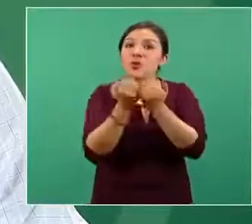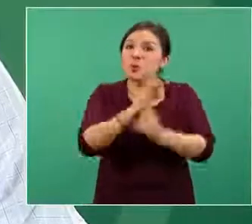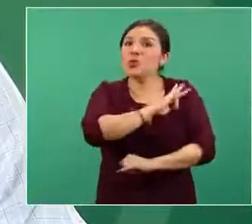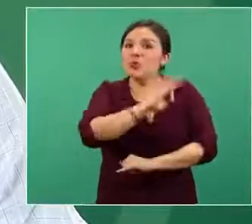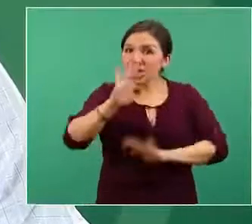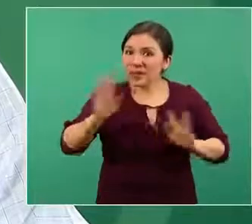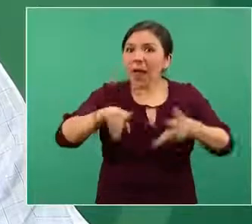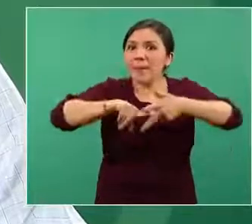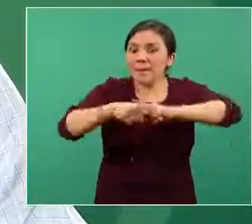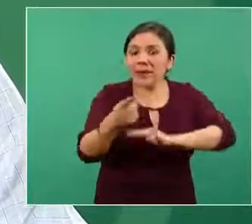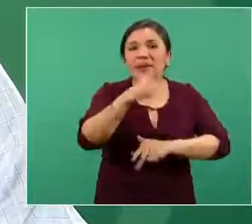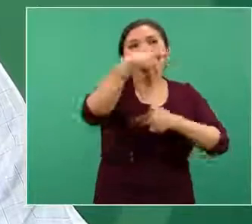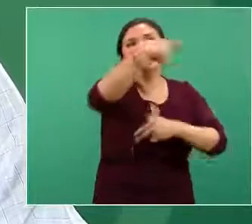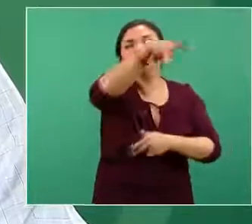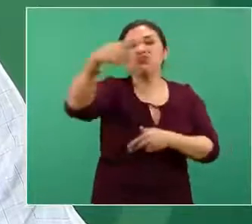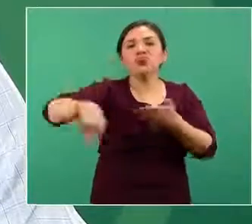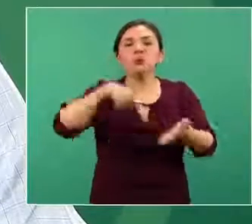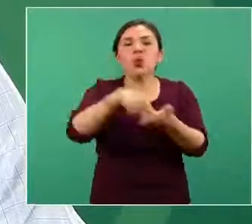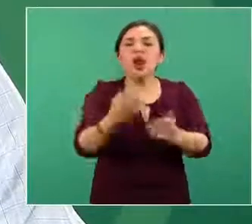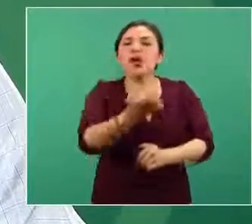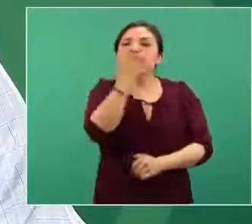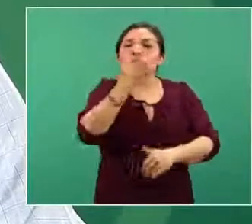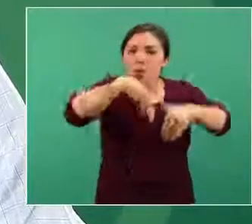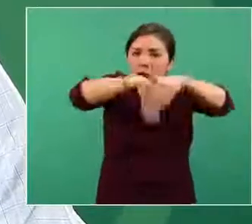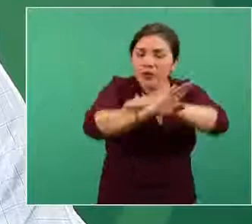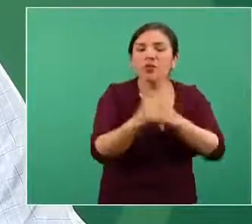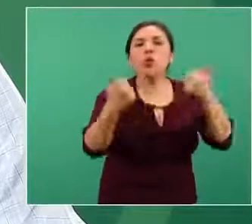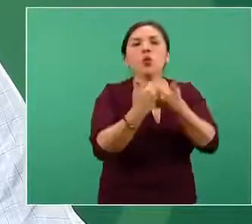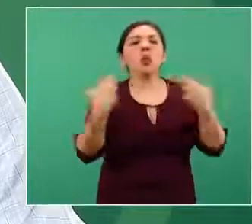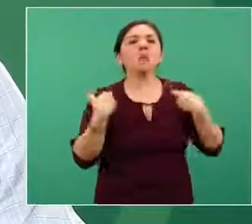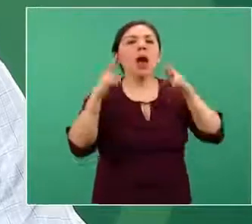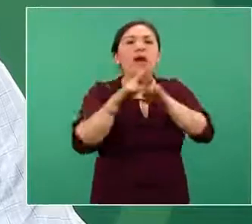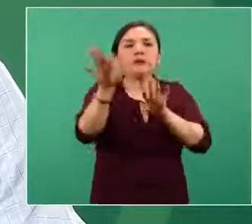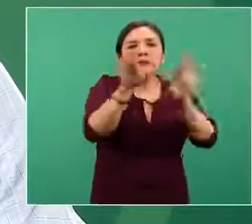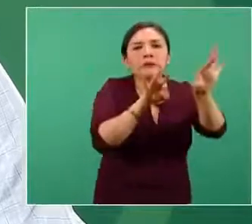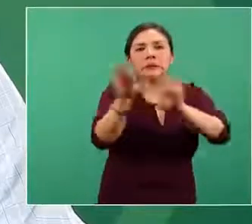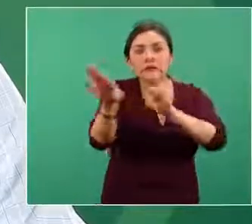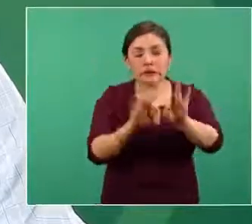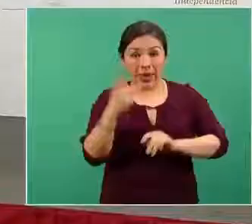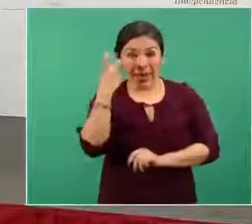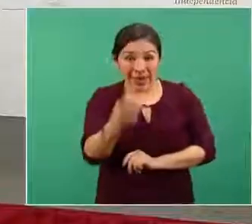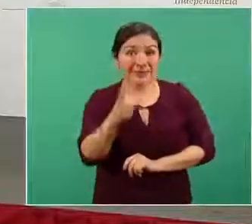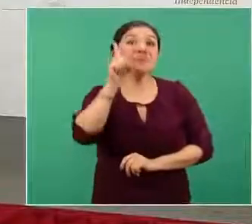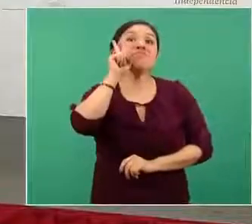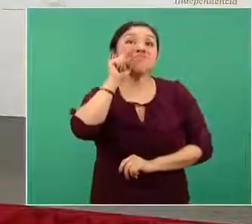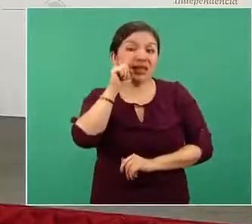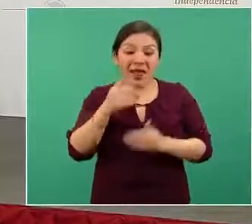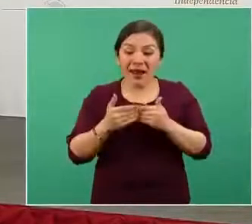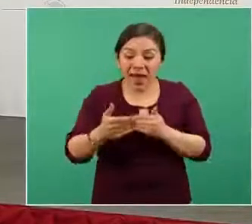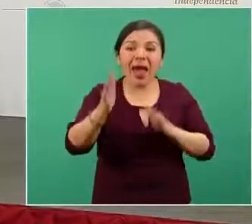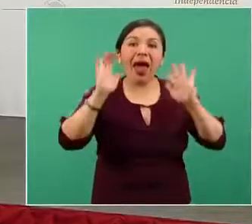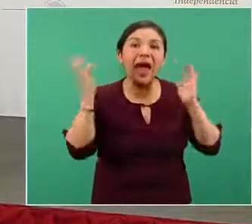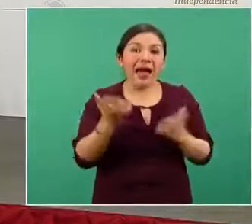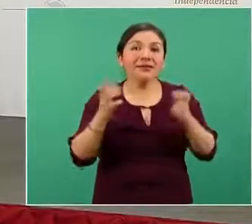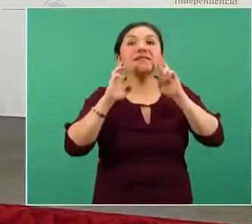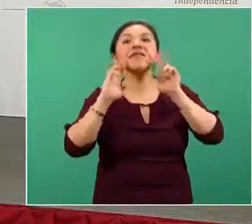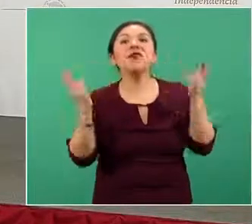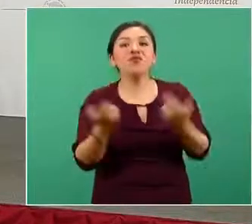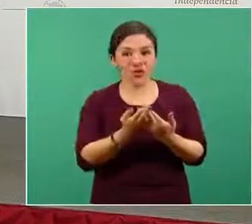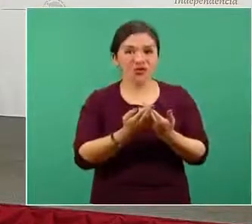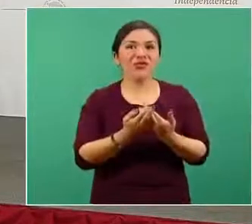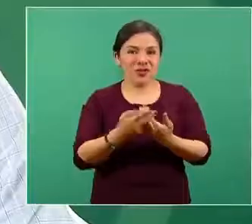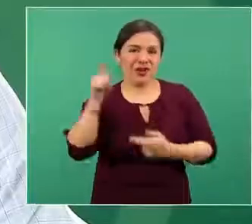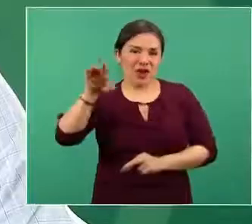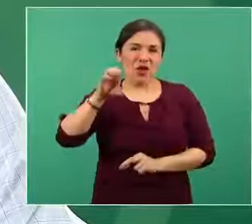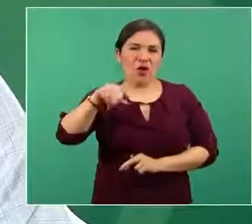realizar al interior del plantel y con el personal educativo. Pero justo todo esto mañana se va a plantear en